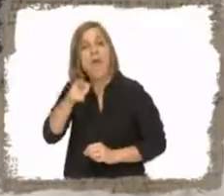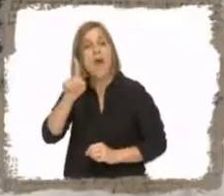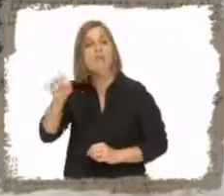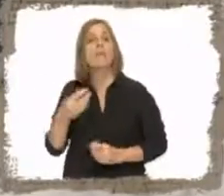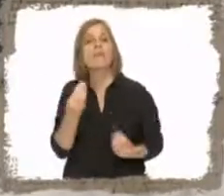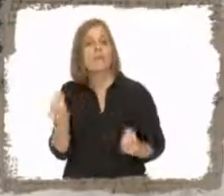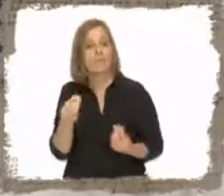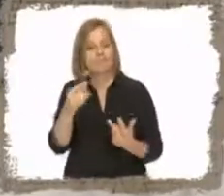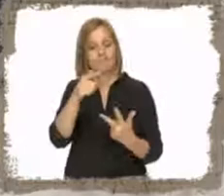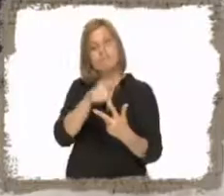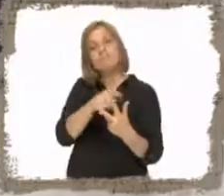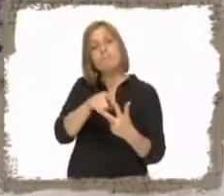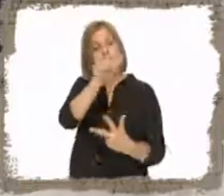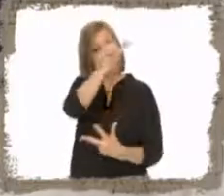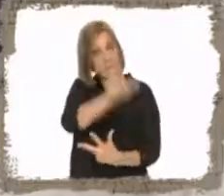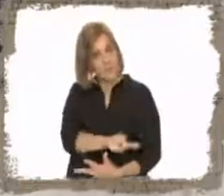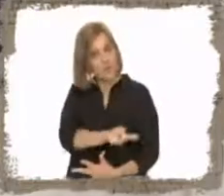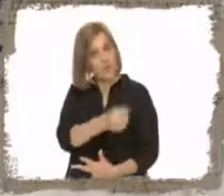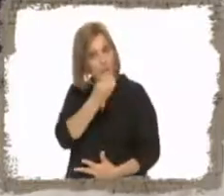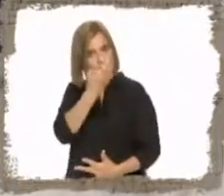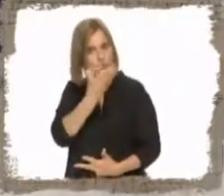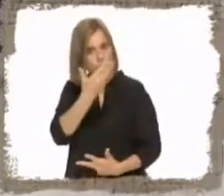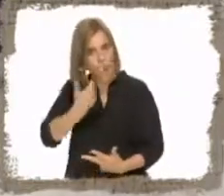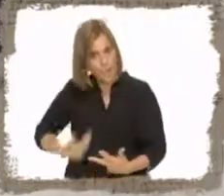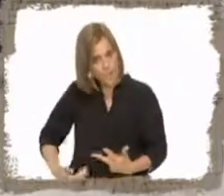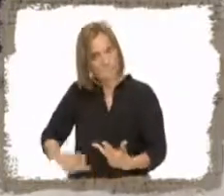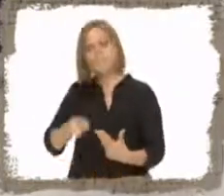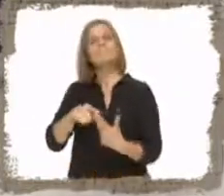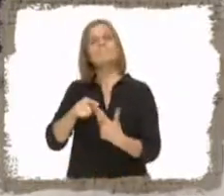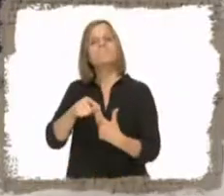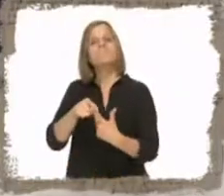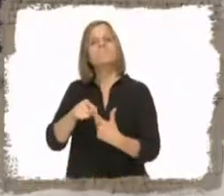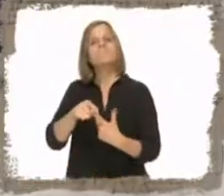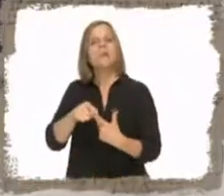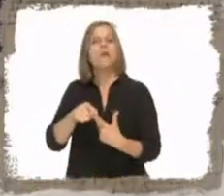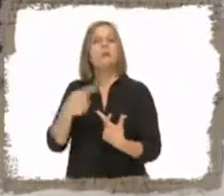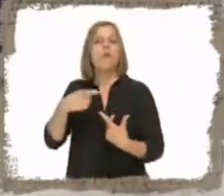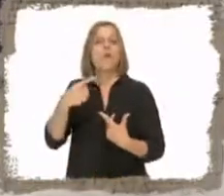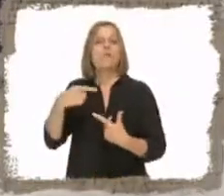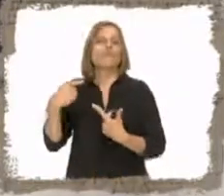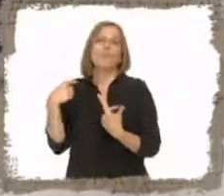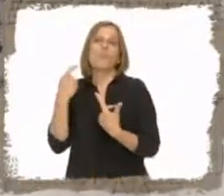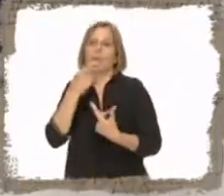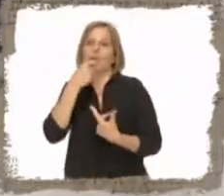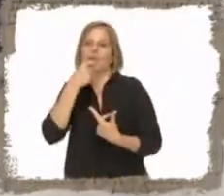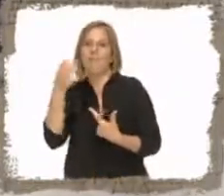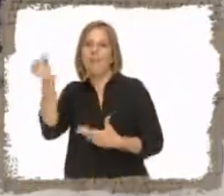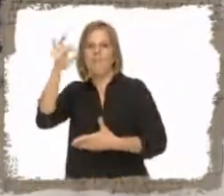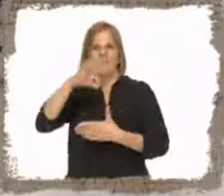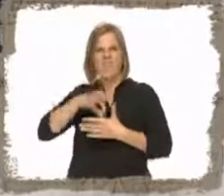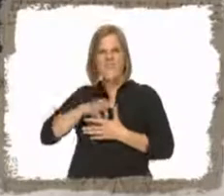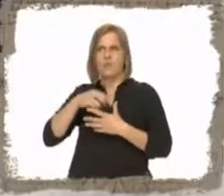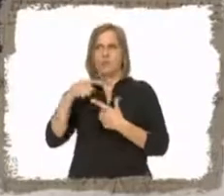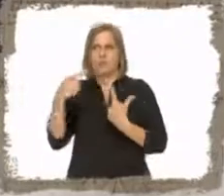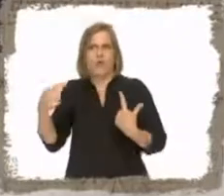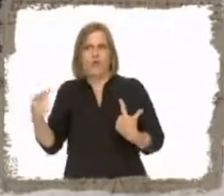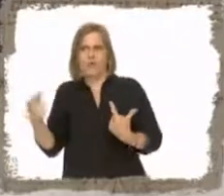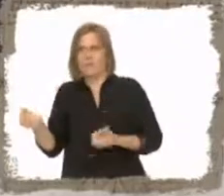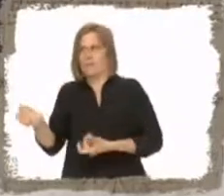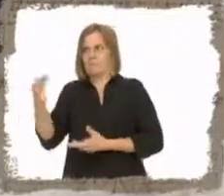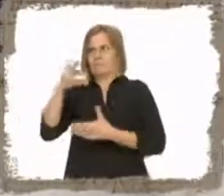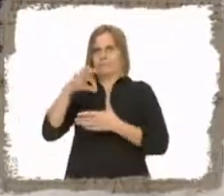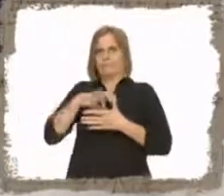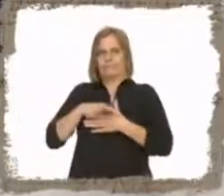ocurre la enfermedad, los factores de esa persona biológicos, los factores del agente etiológico, que puede ser un virus, una